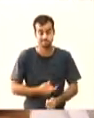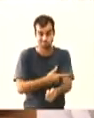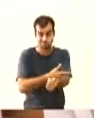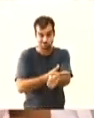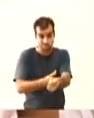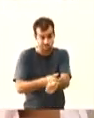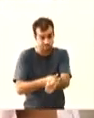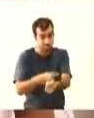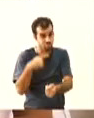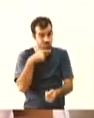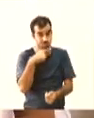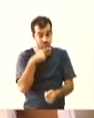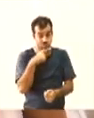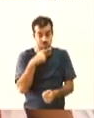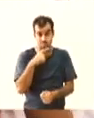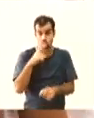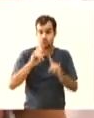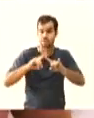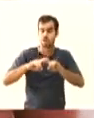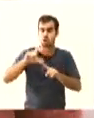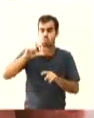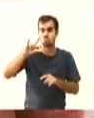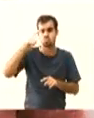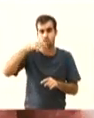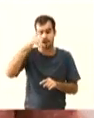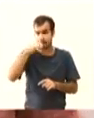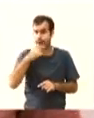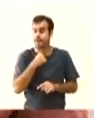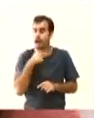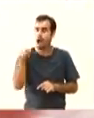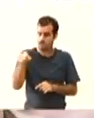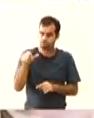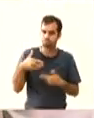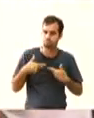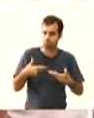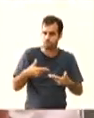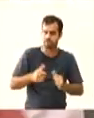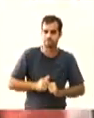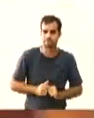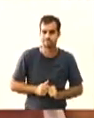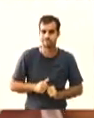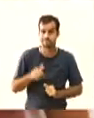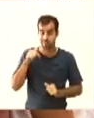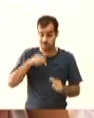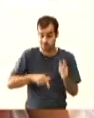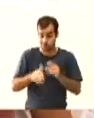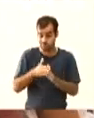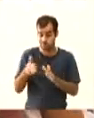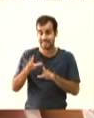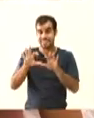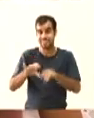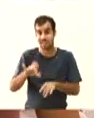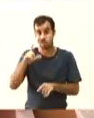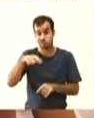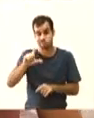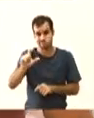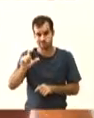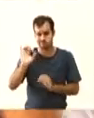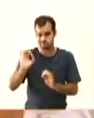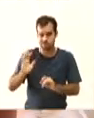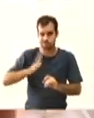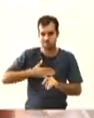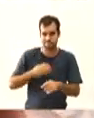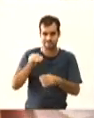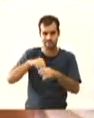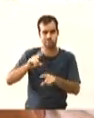vida, así lo asume la CUJAE, quien muestra ejemplo en estas donaciones de sangre. En esta oportunidad converso con el secretario de la Juventud de la Universidad.